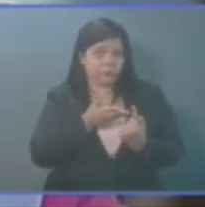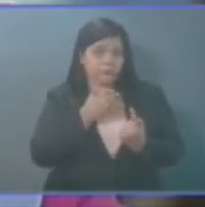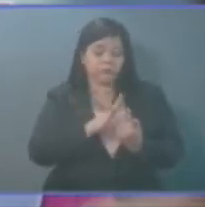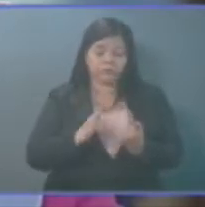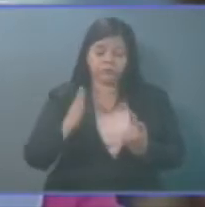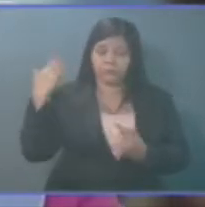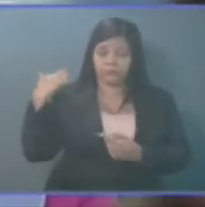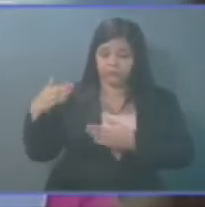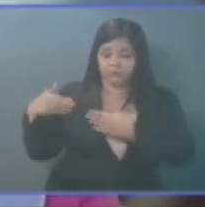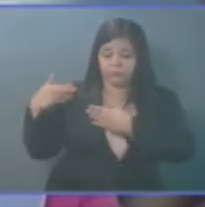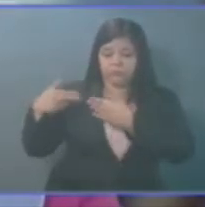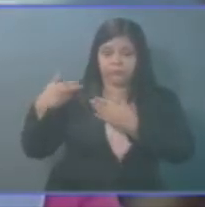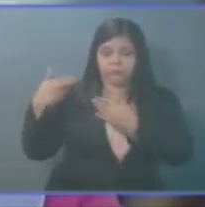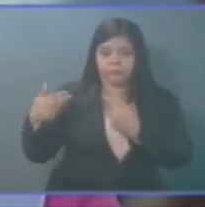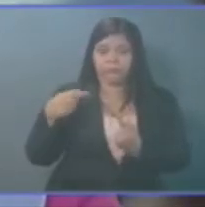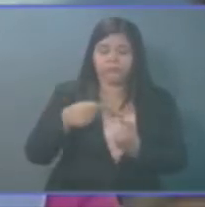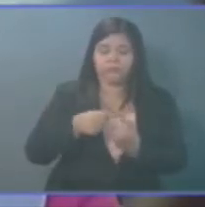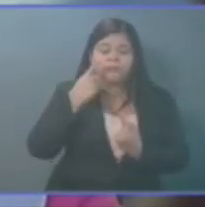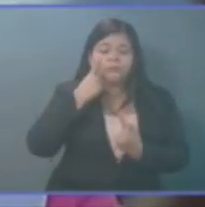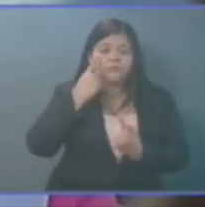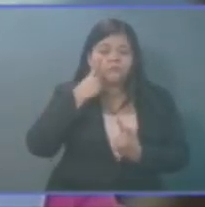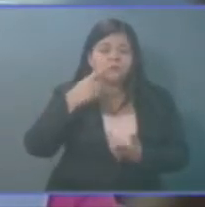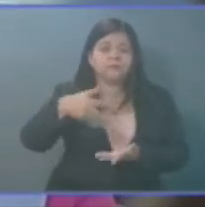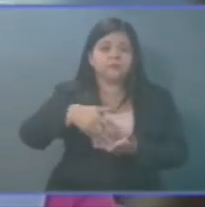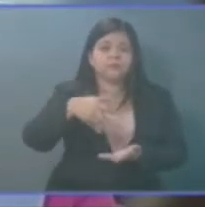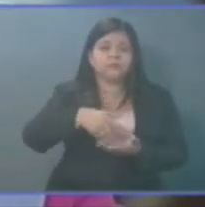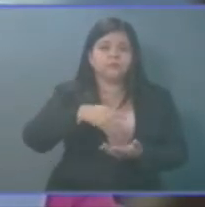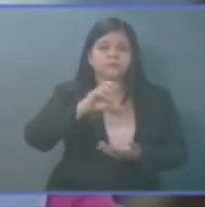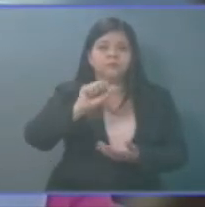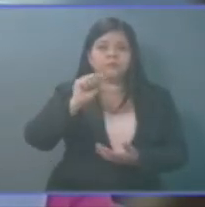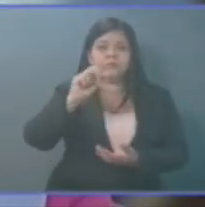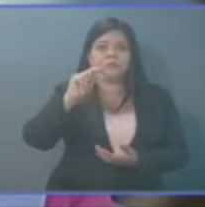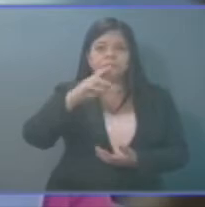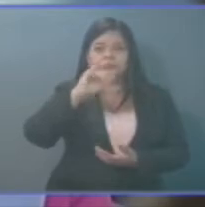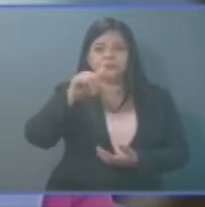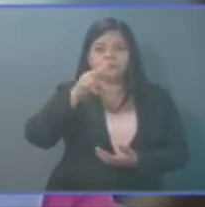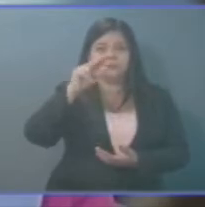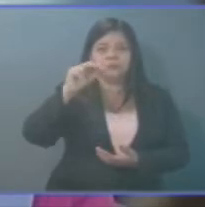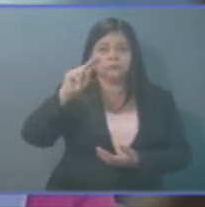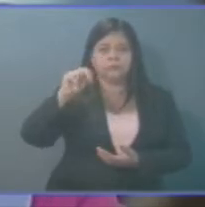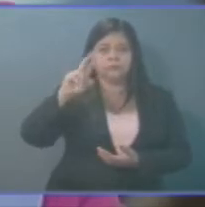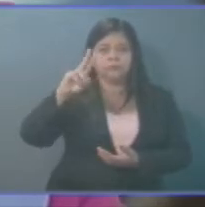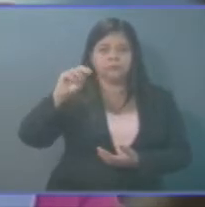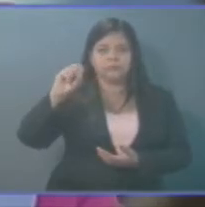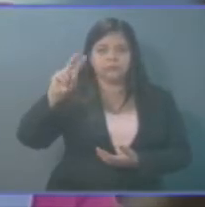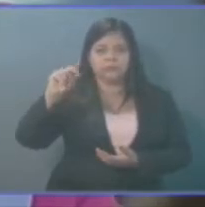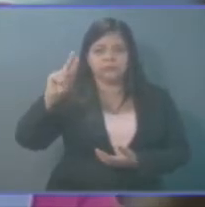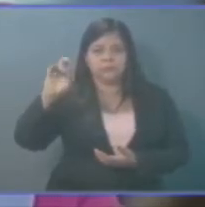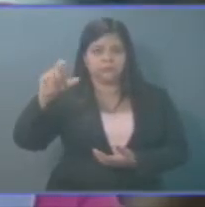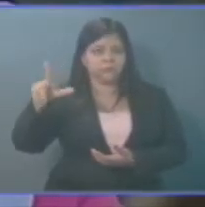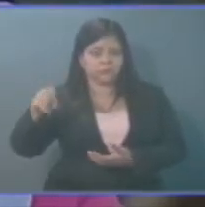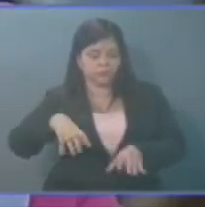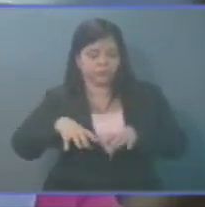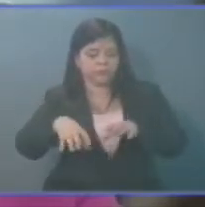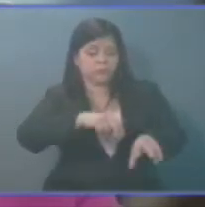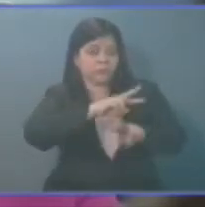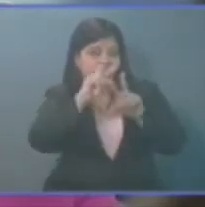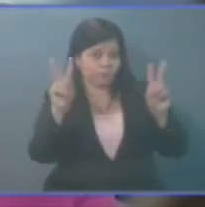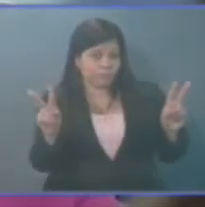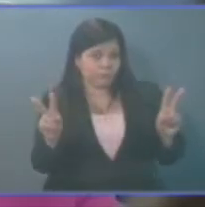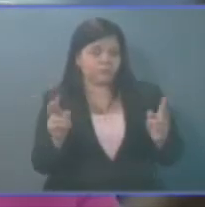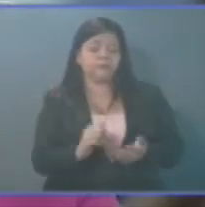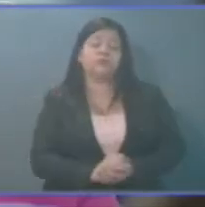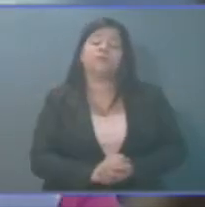deja en la parroquia de San Juan Nonualco, departamento de La Paz. Sobre el particular se